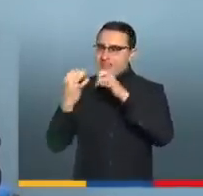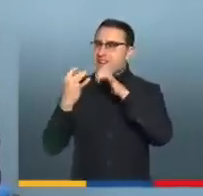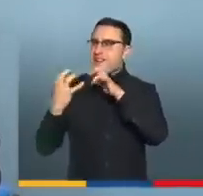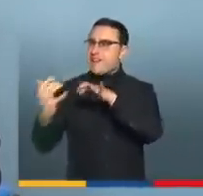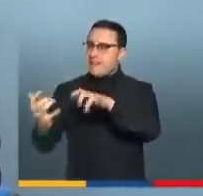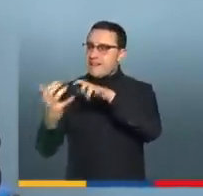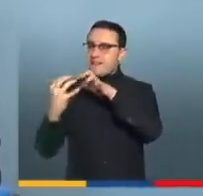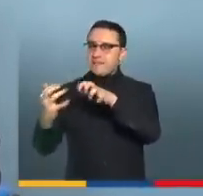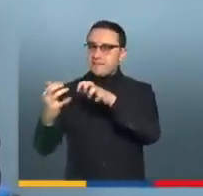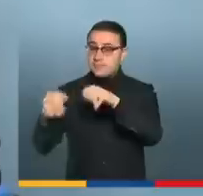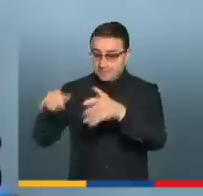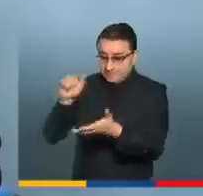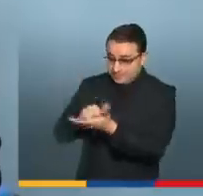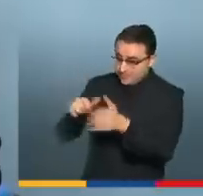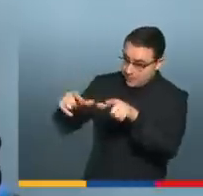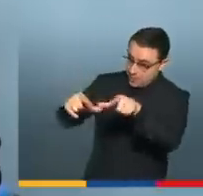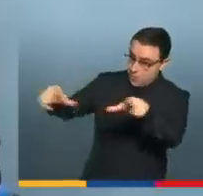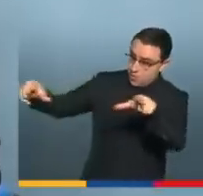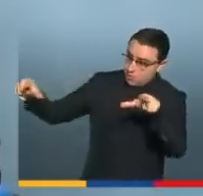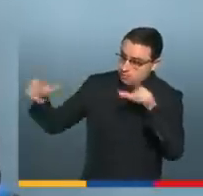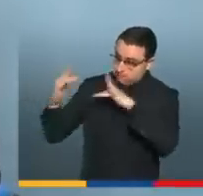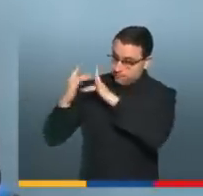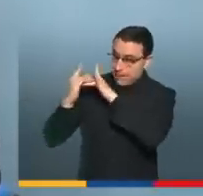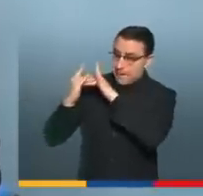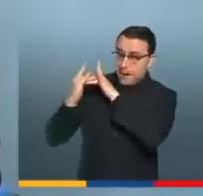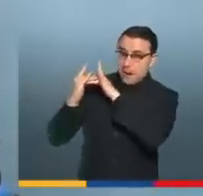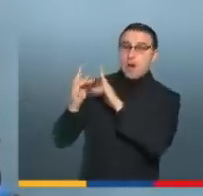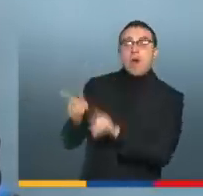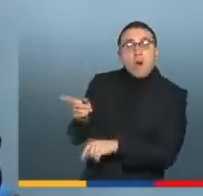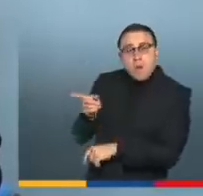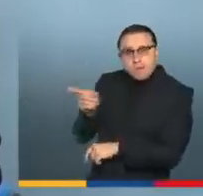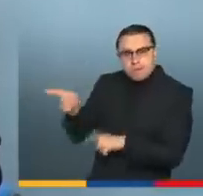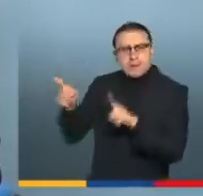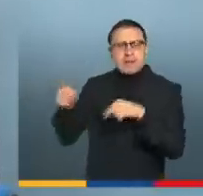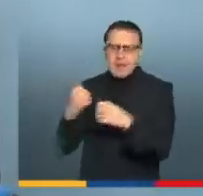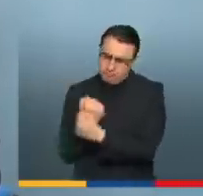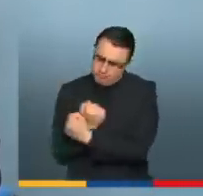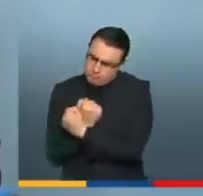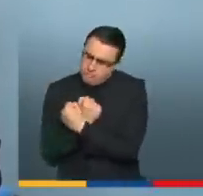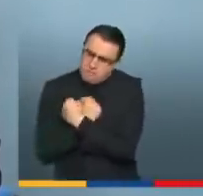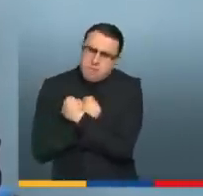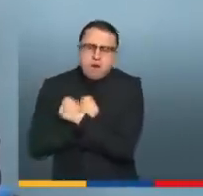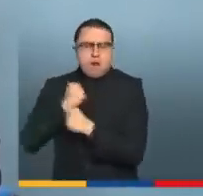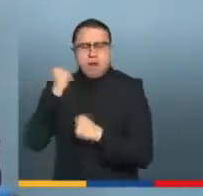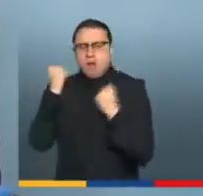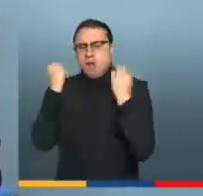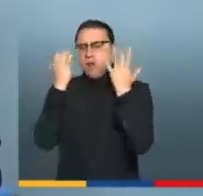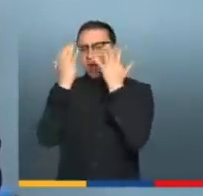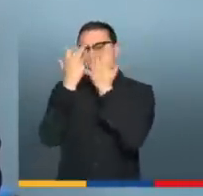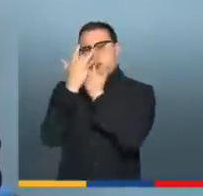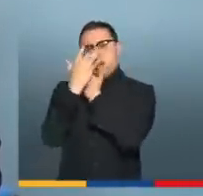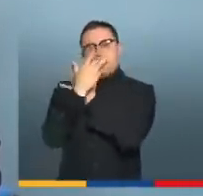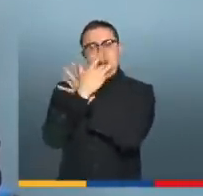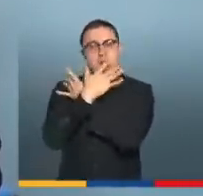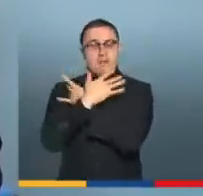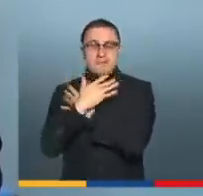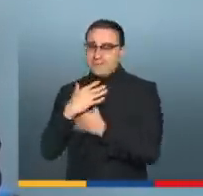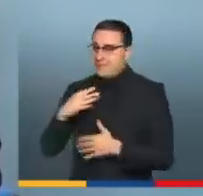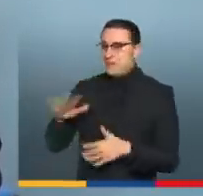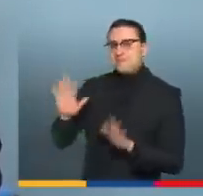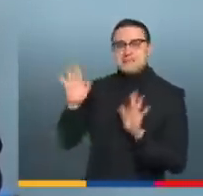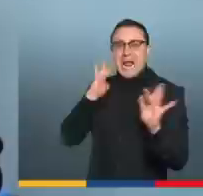en esa misma habitación tuvo que pasar muchísima pasión, muchísimo placer, muy